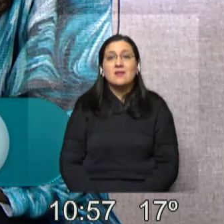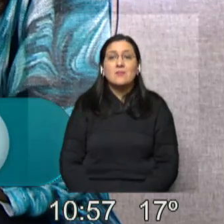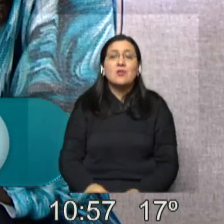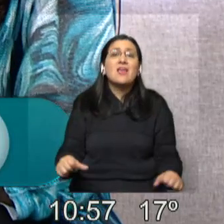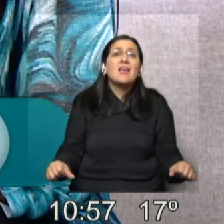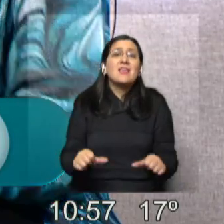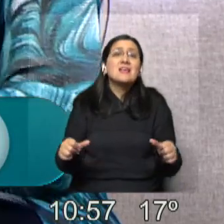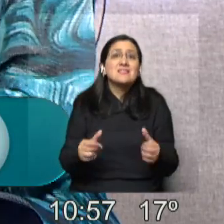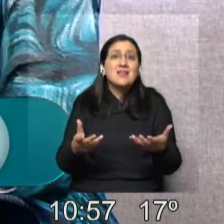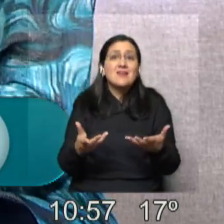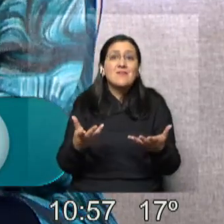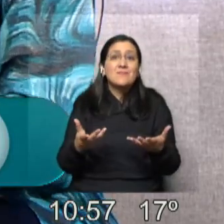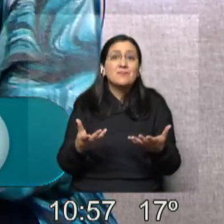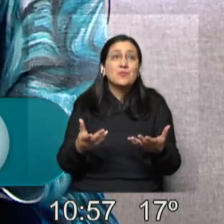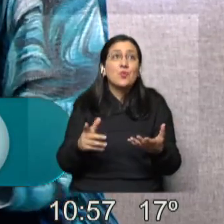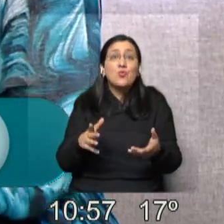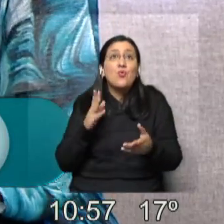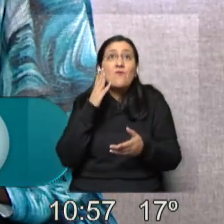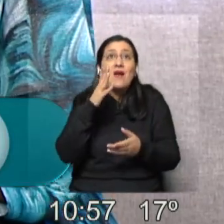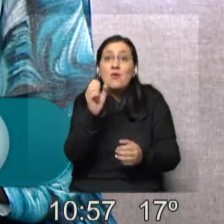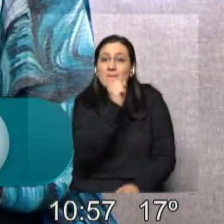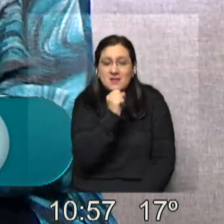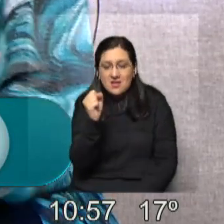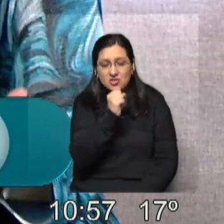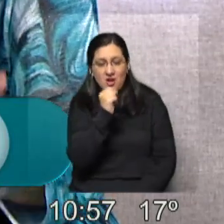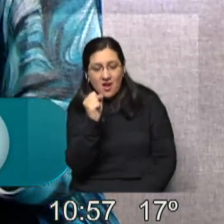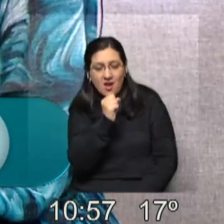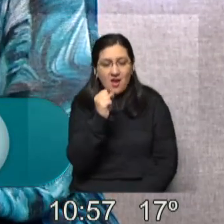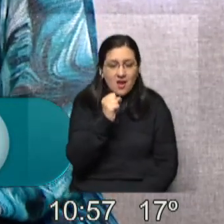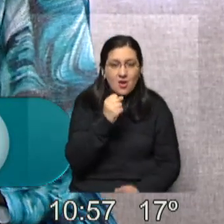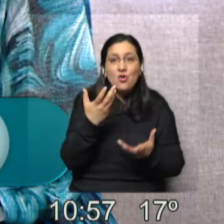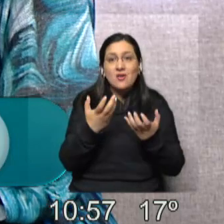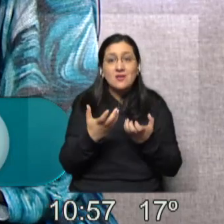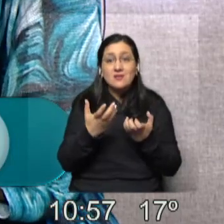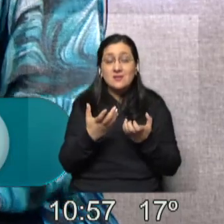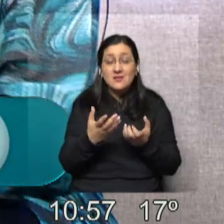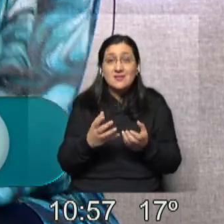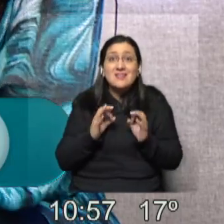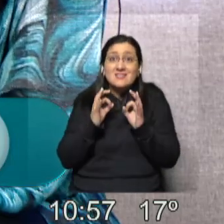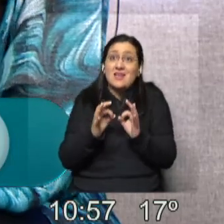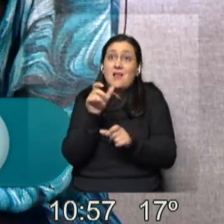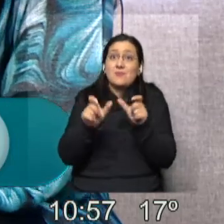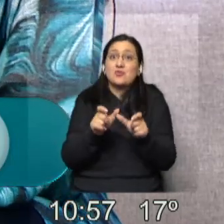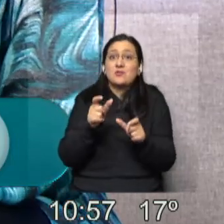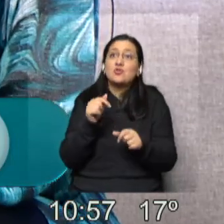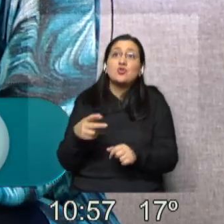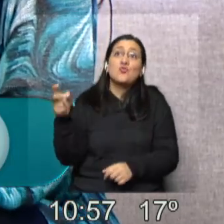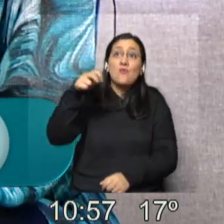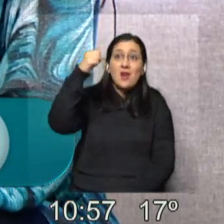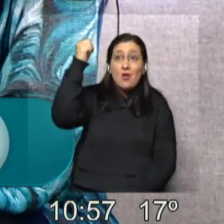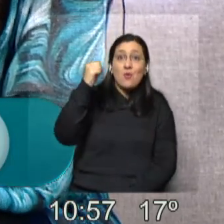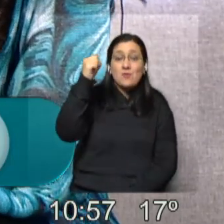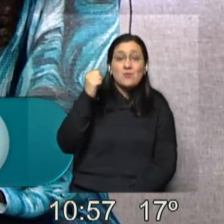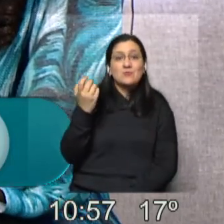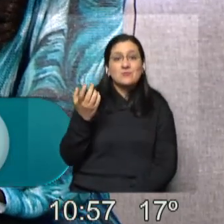hacer? Construir, cuando uno se enfrenta a una pantalla, un micrófono, lo que sea, construir algo que llegue, de alguna forma llegue. Y hoy estar en ese ómnibus y ustedes que